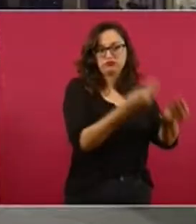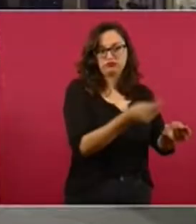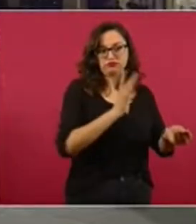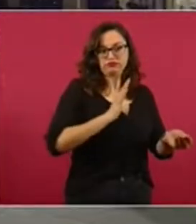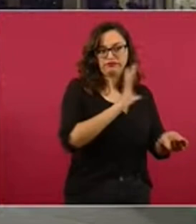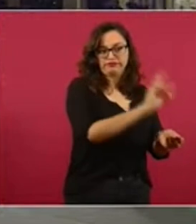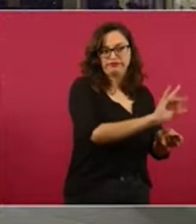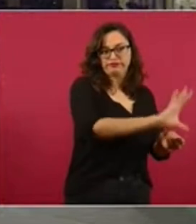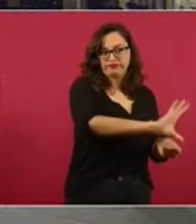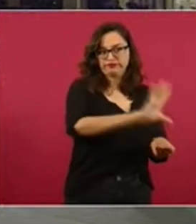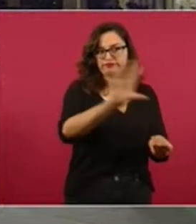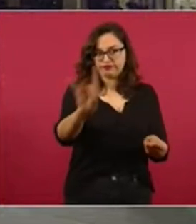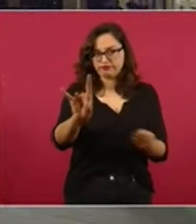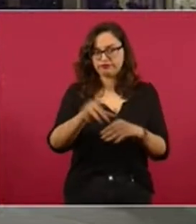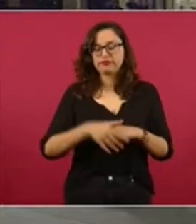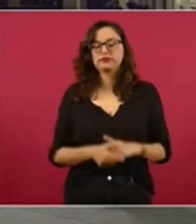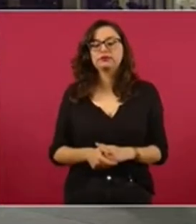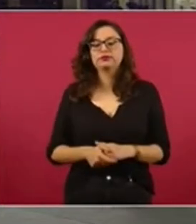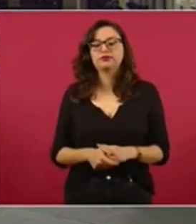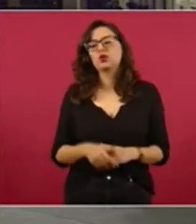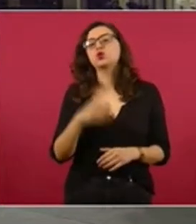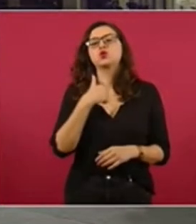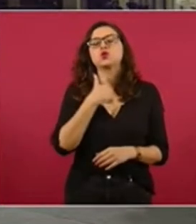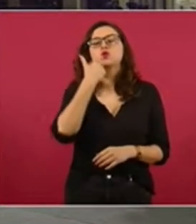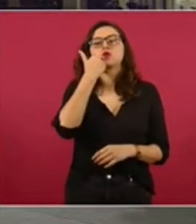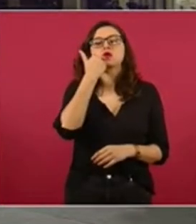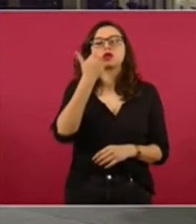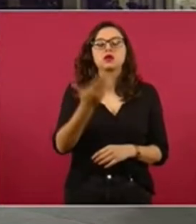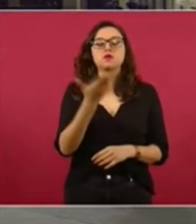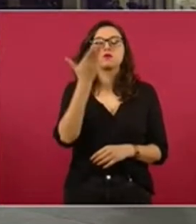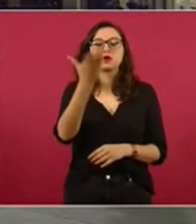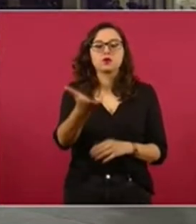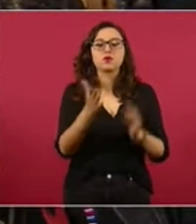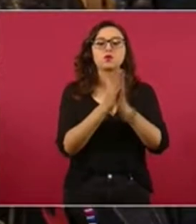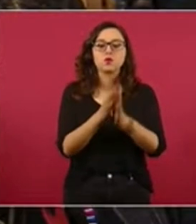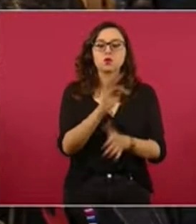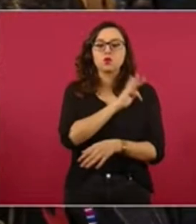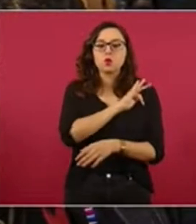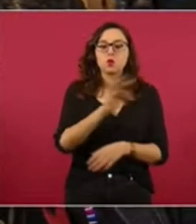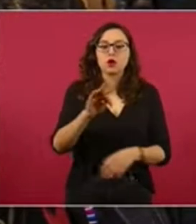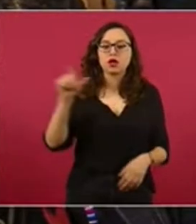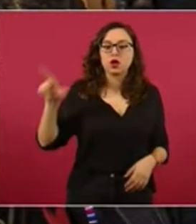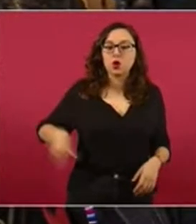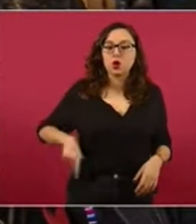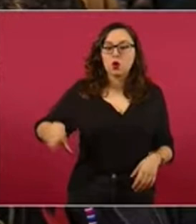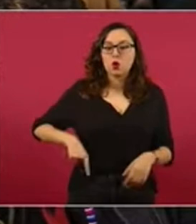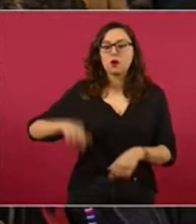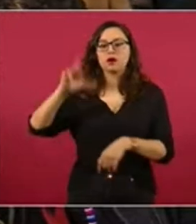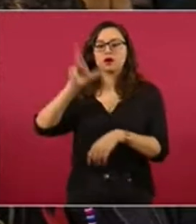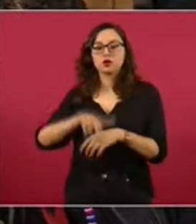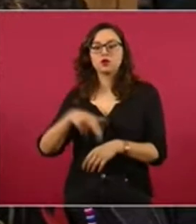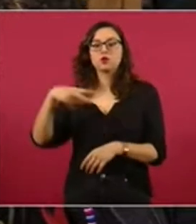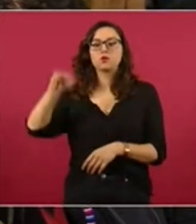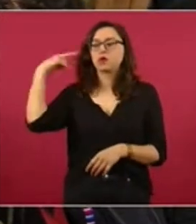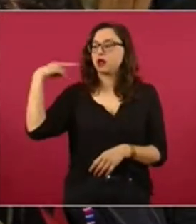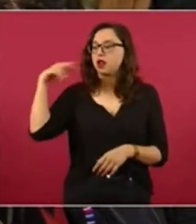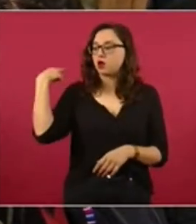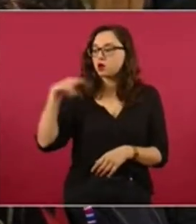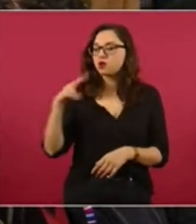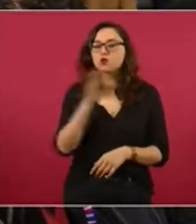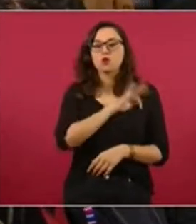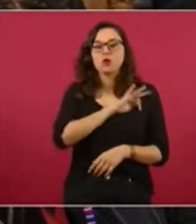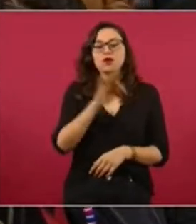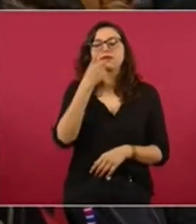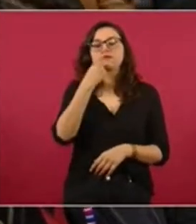presidente, quisiera solicitarle que nos pueda recibir el gobernador de Veracruz y, de ser posible, que nos informe lo ocurrido con esta